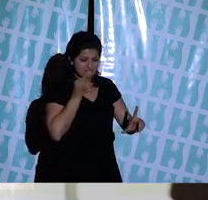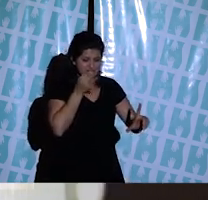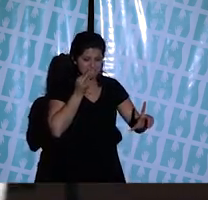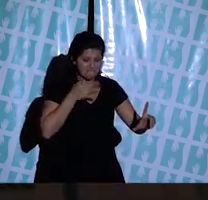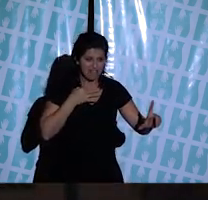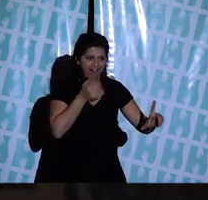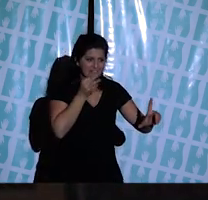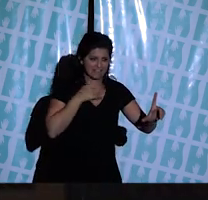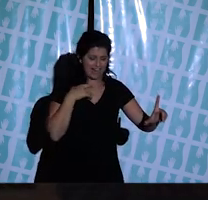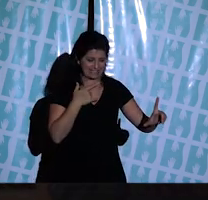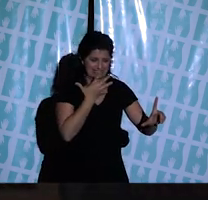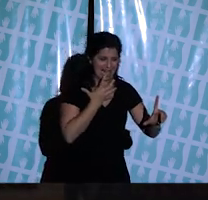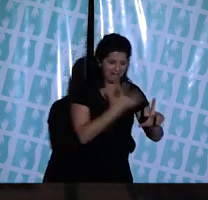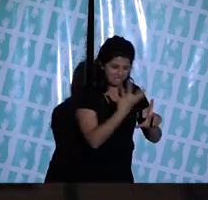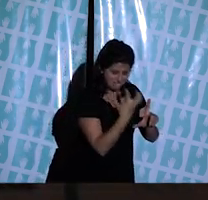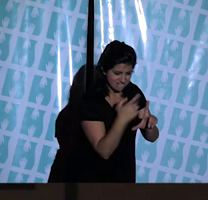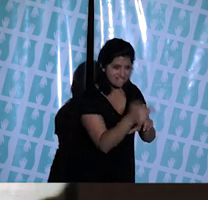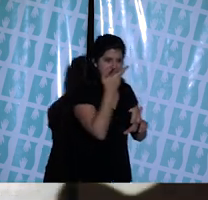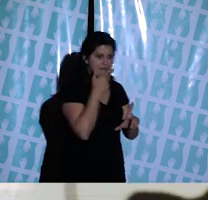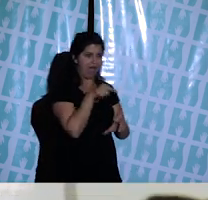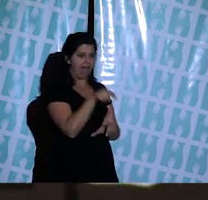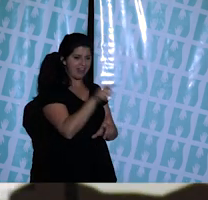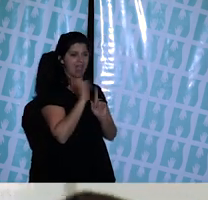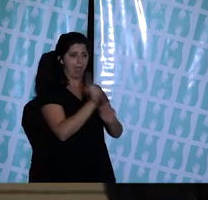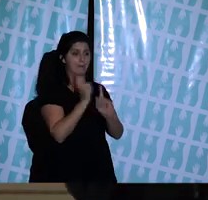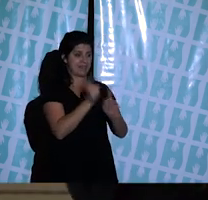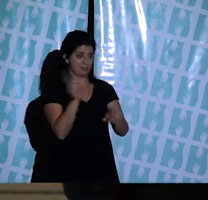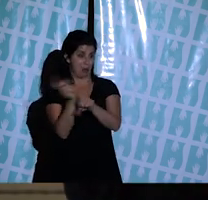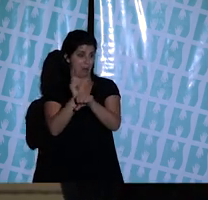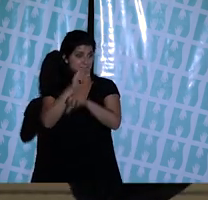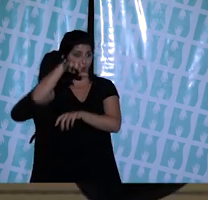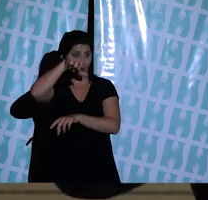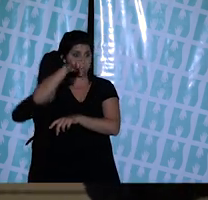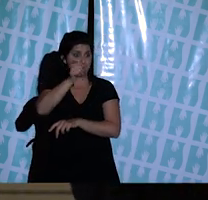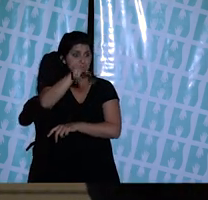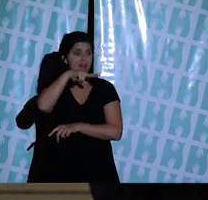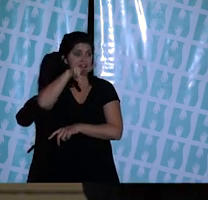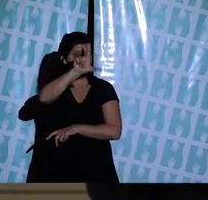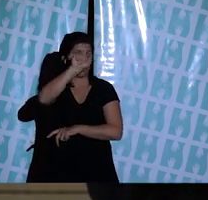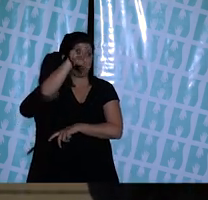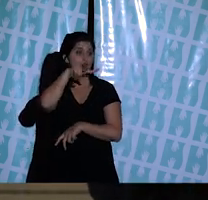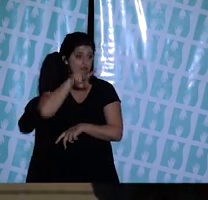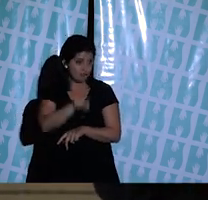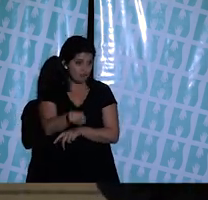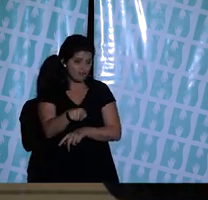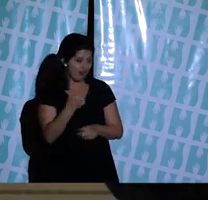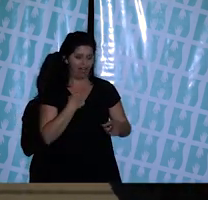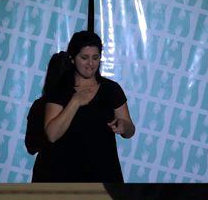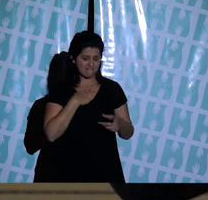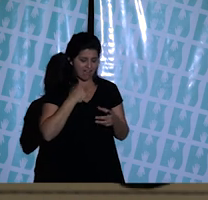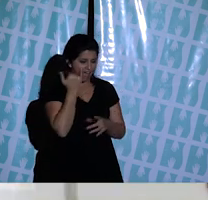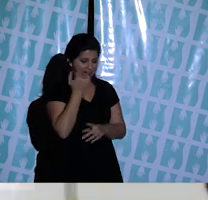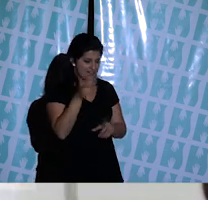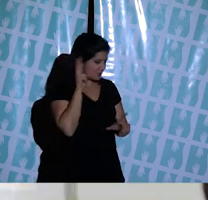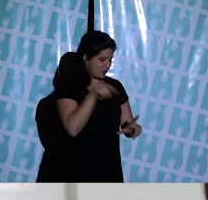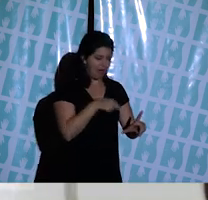de adicción a redes tecnológicas, ¿no? Que es la misma del perrito de Pablo, ¿no? Te estás condicionado a ese sonidito. Yo hice